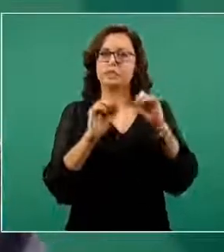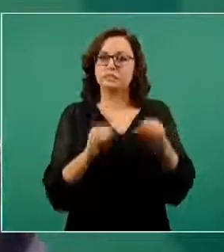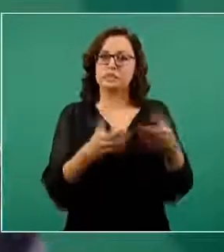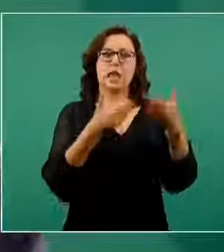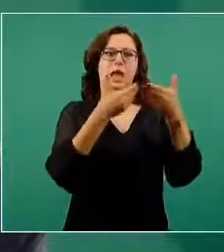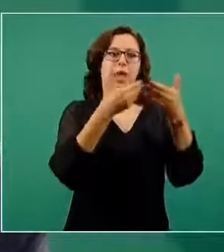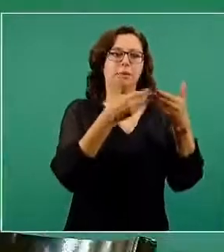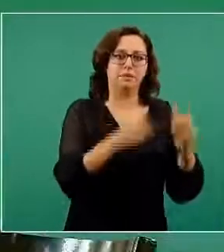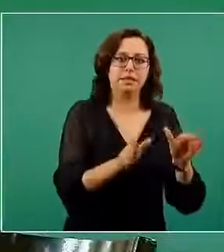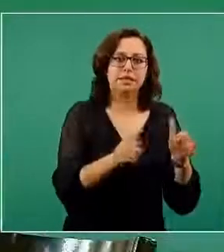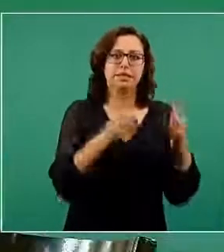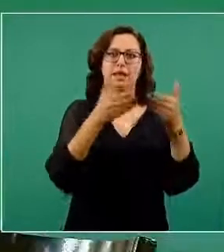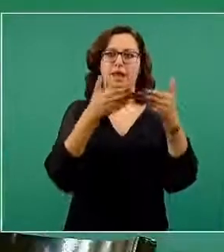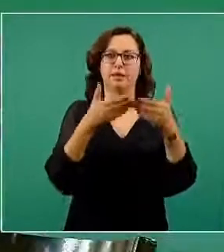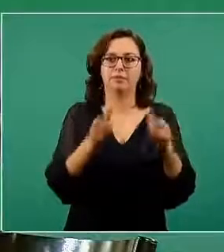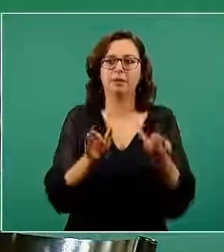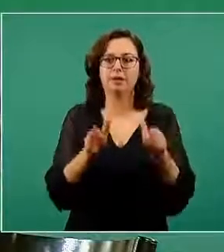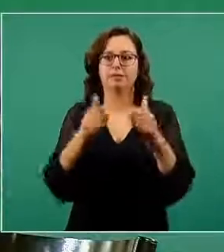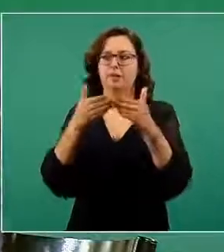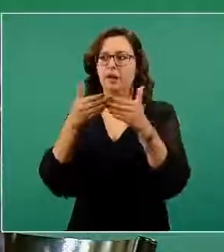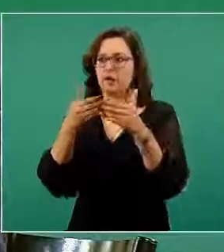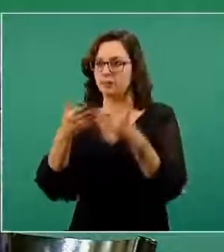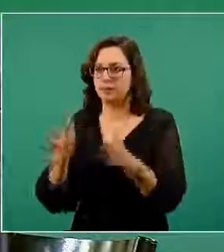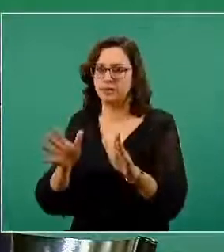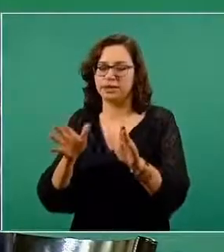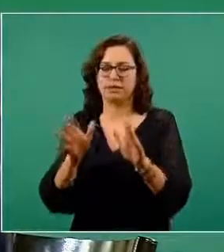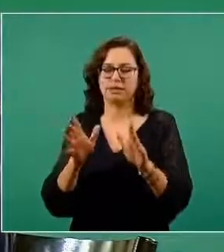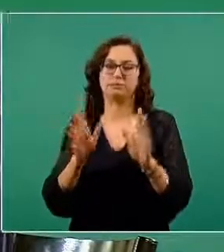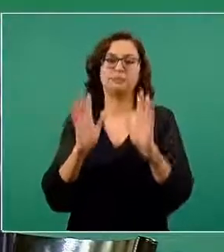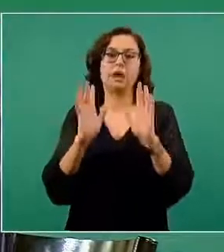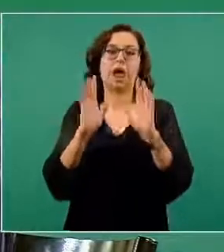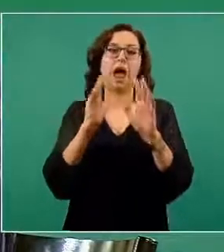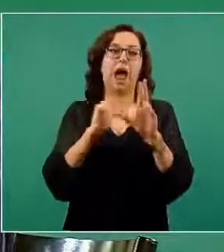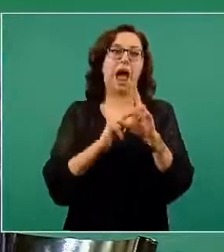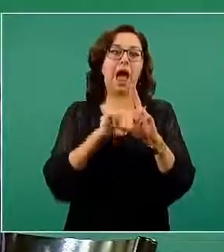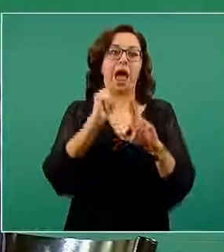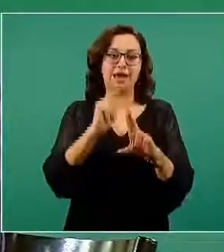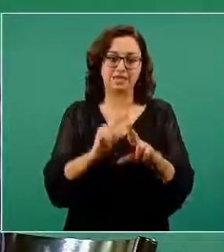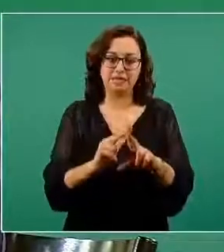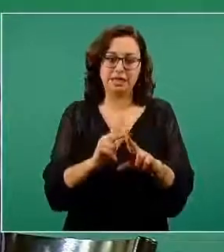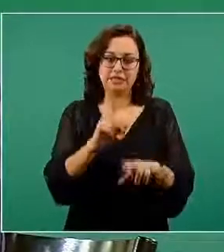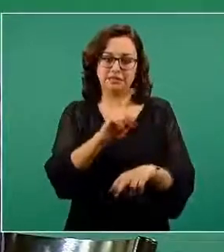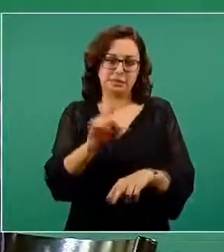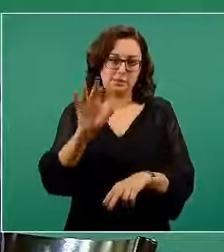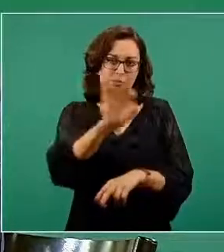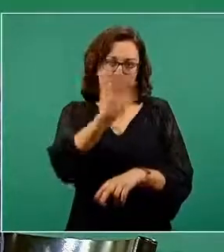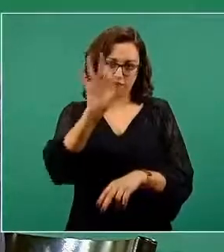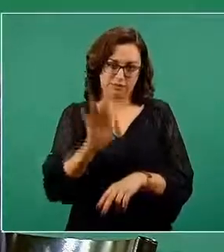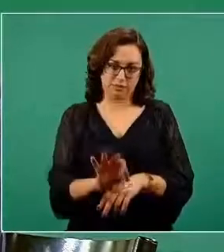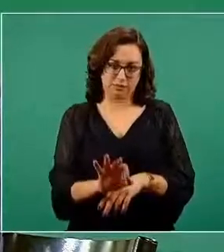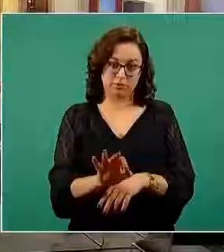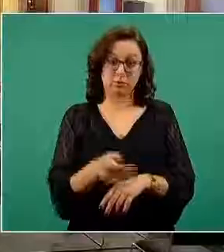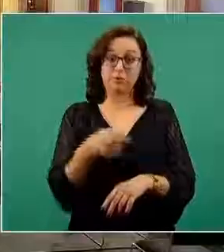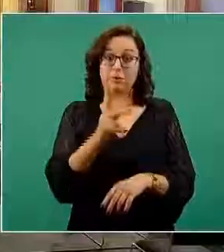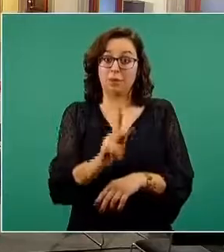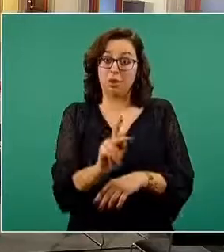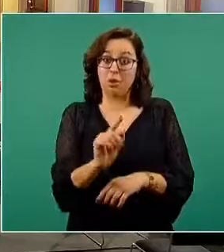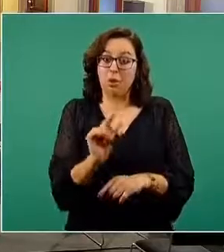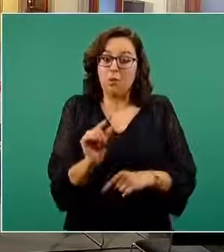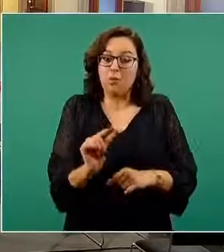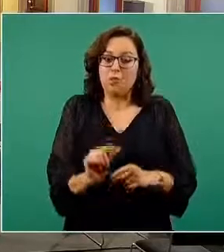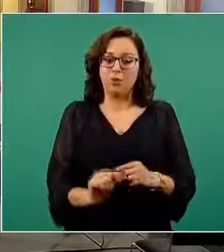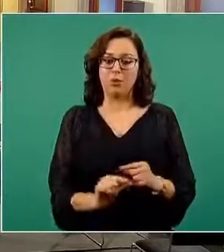de restricción de la movilidad hasta llegar a un estado casi completamente normal. Pero hay que hacerlo de manera